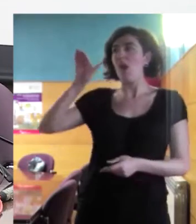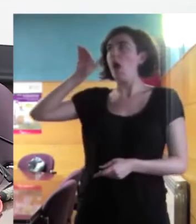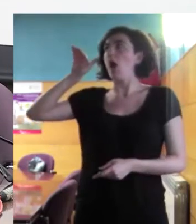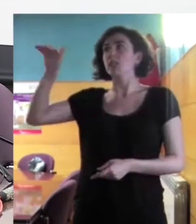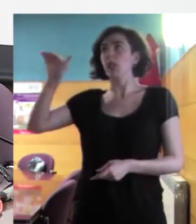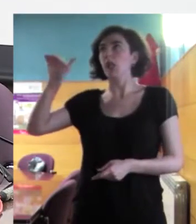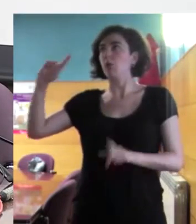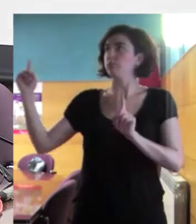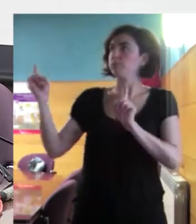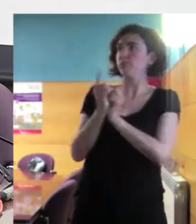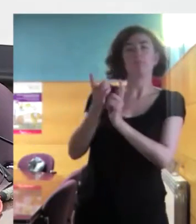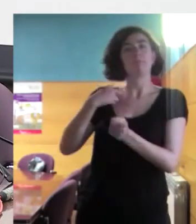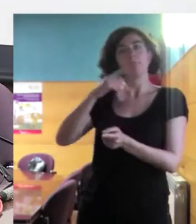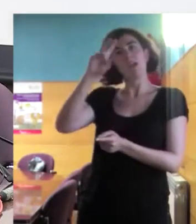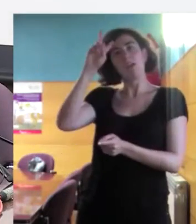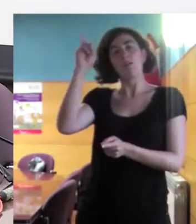¡Gracias!